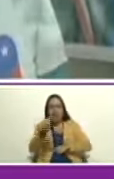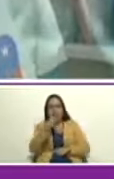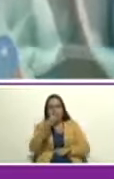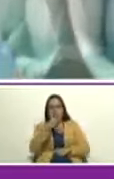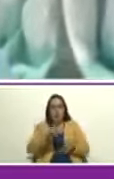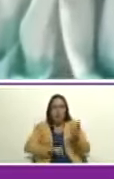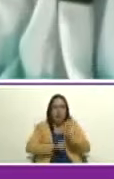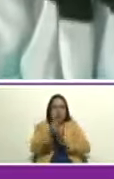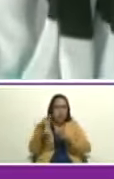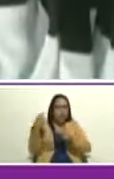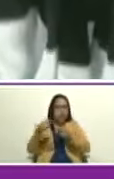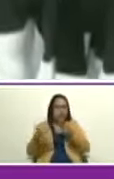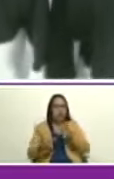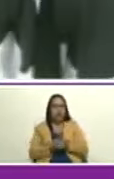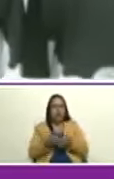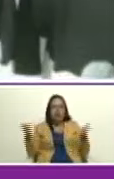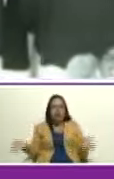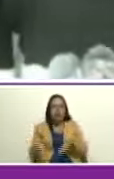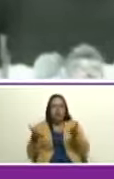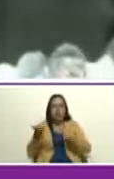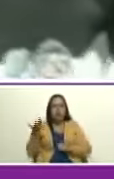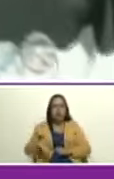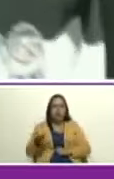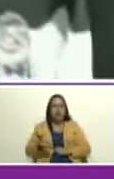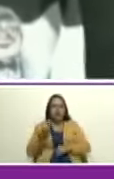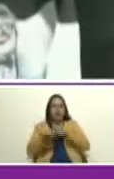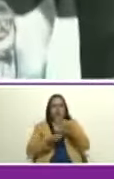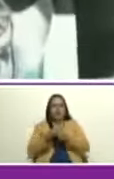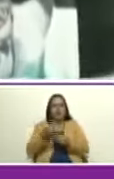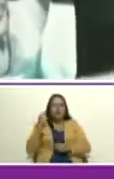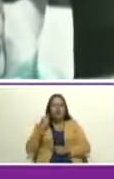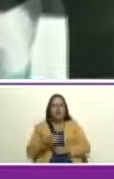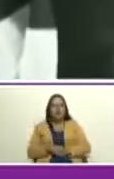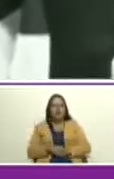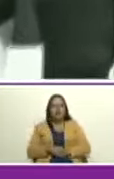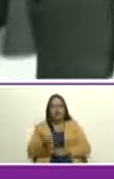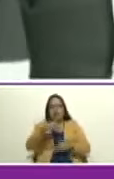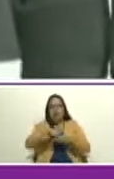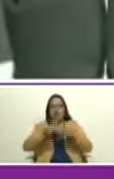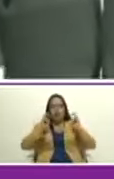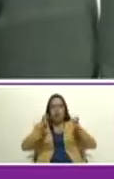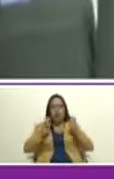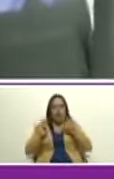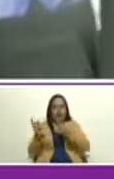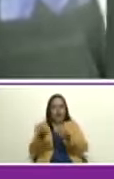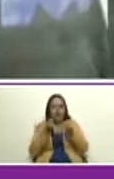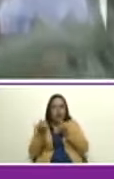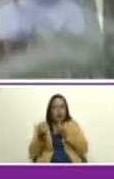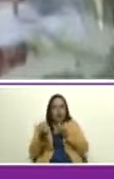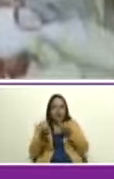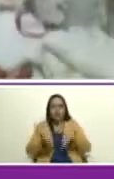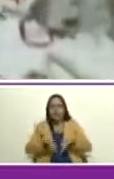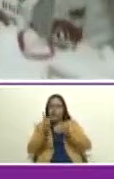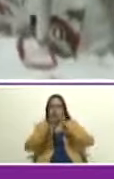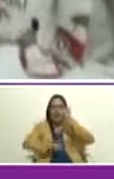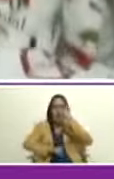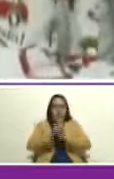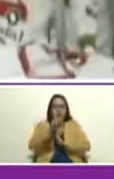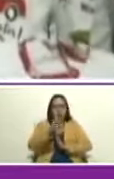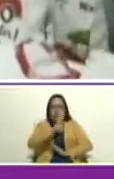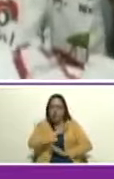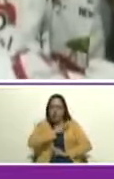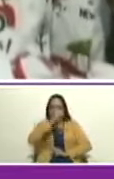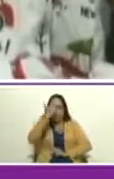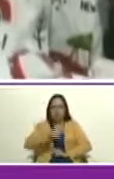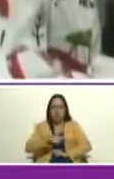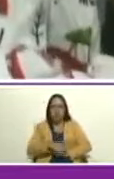un impulso importante que se da a la mujer en su espacio económico, en un espacio que le permite el desarrollo personal,